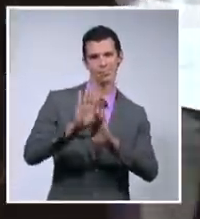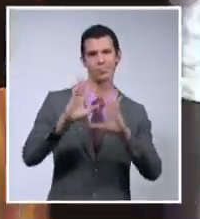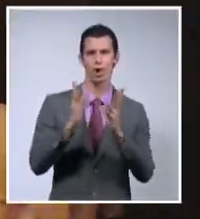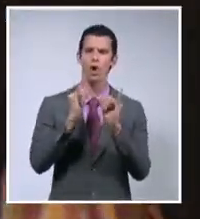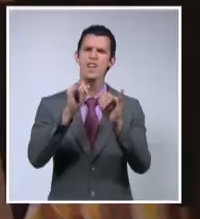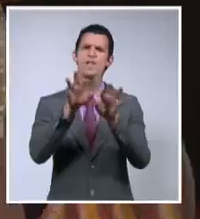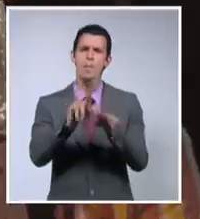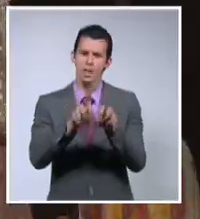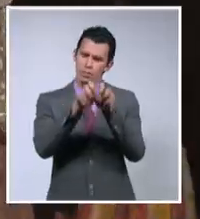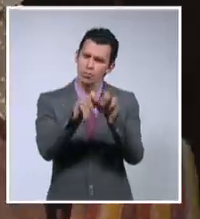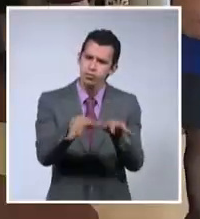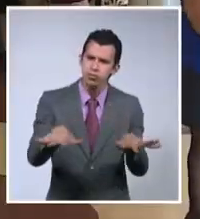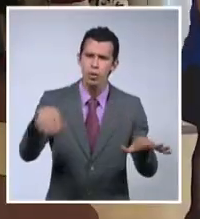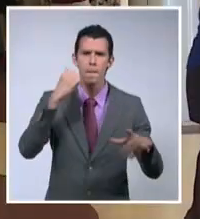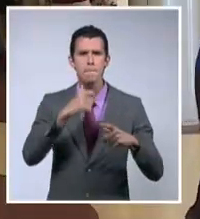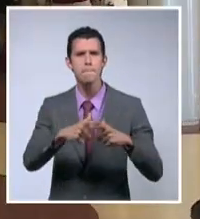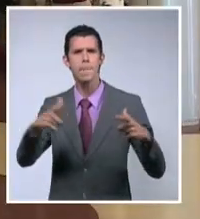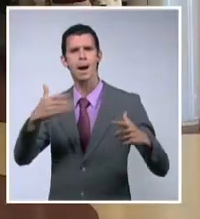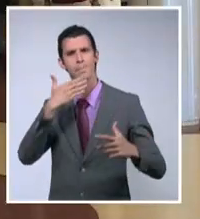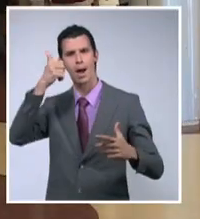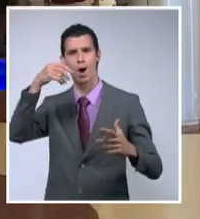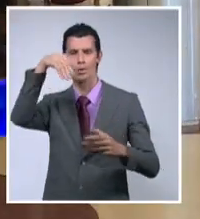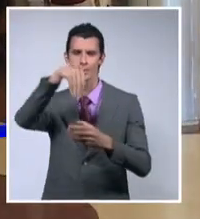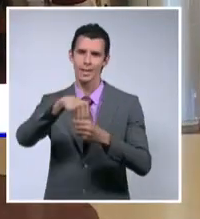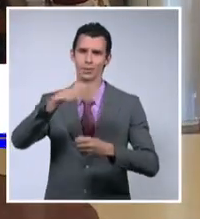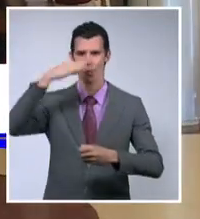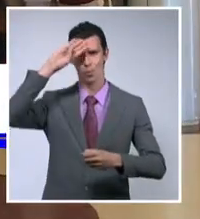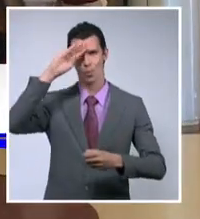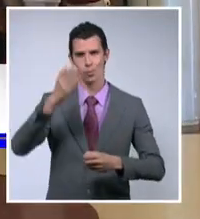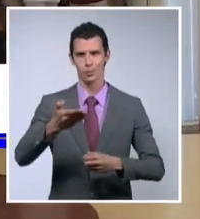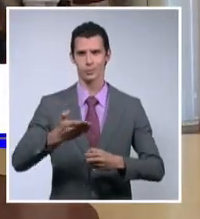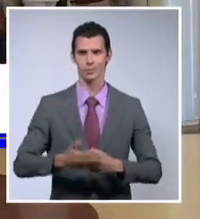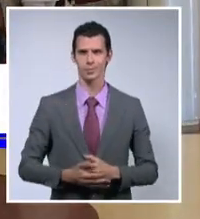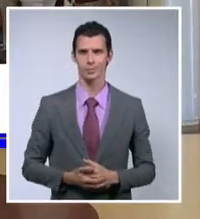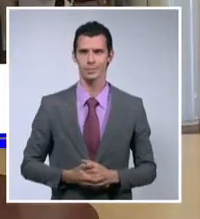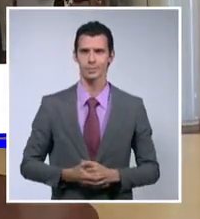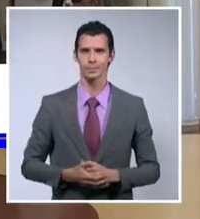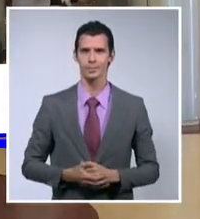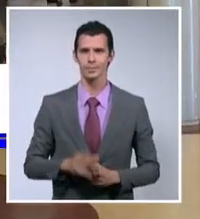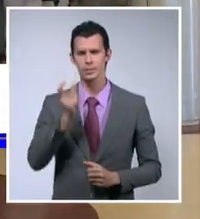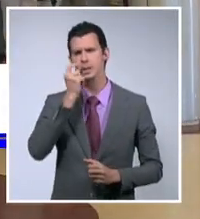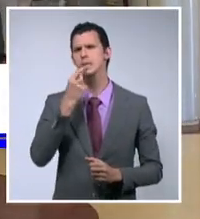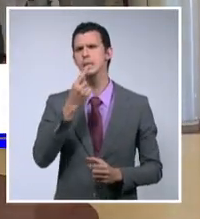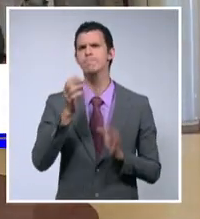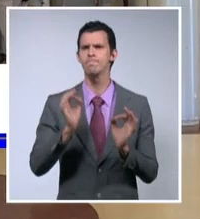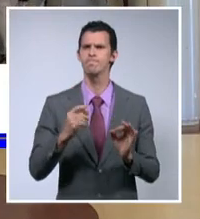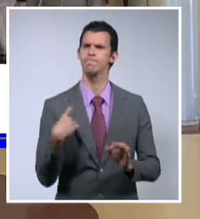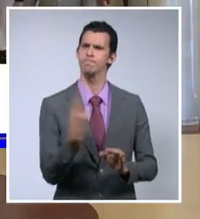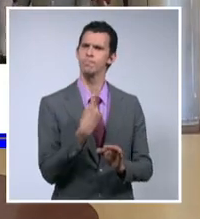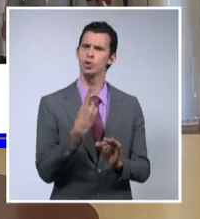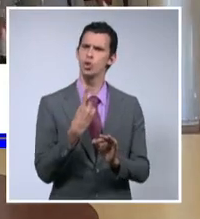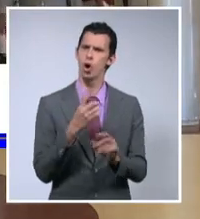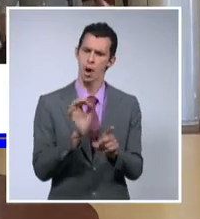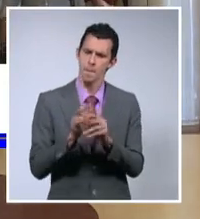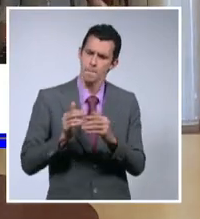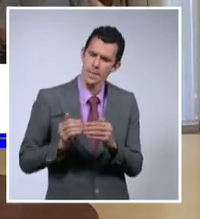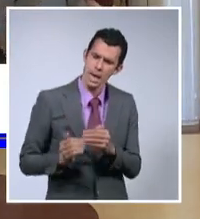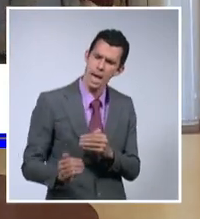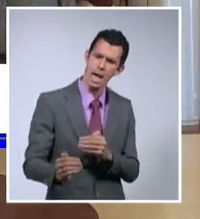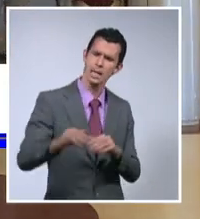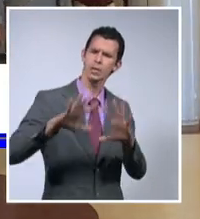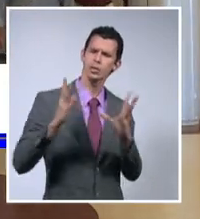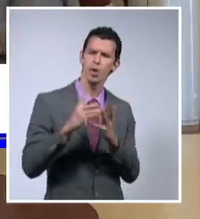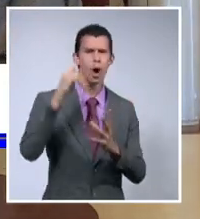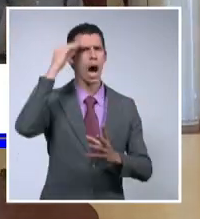la sociedad cubana. Sí, comenzamos un nuevo camino en las diferentes áreas del conocimiento de la informática, donde vamos a reflejar todo lo que hemos aprendido